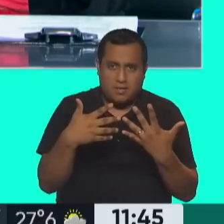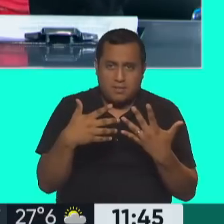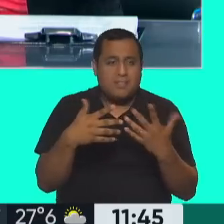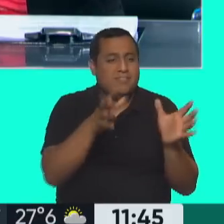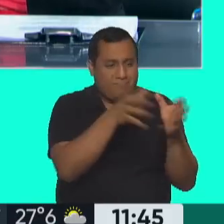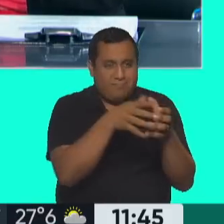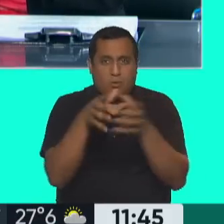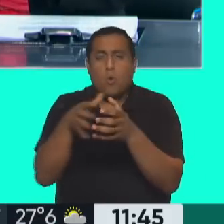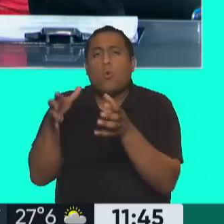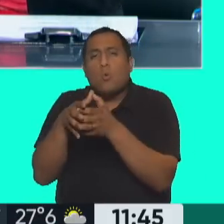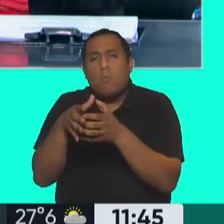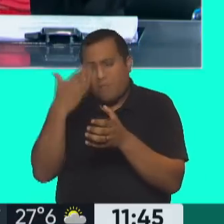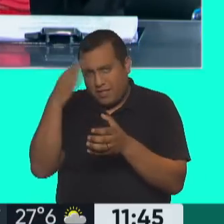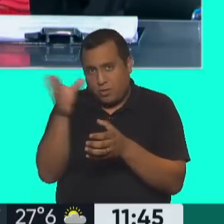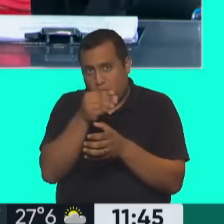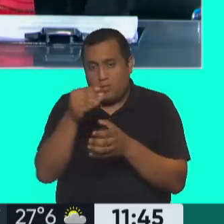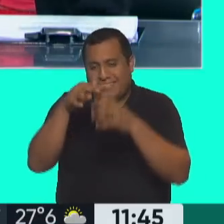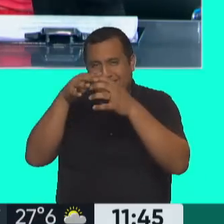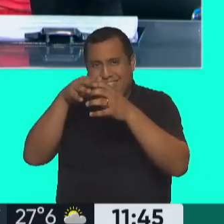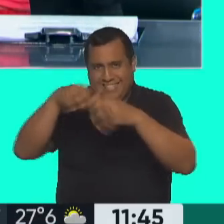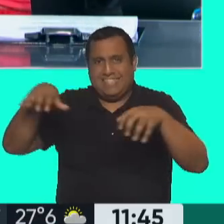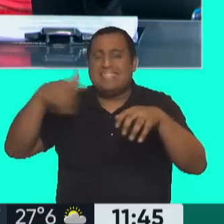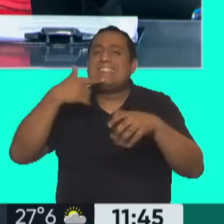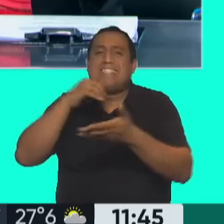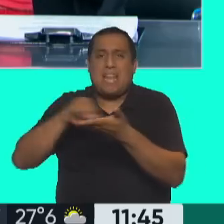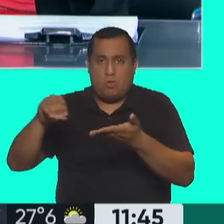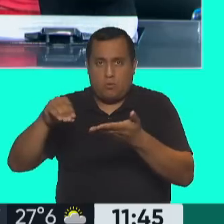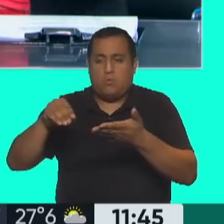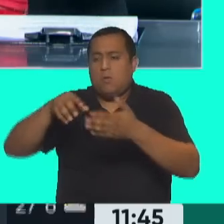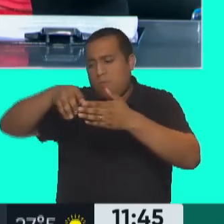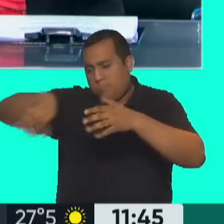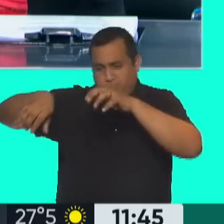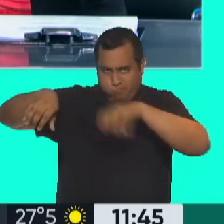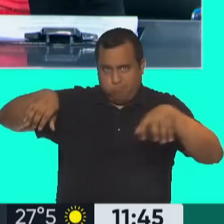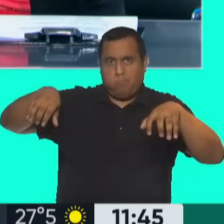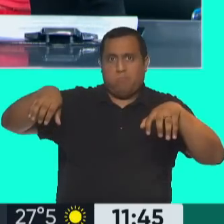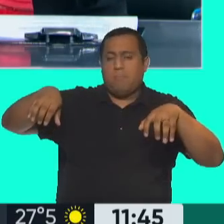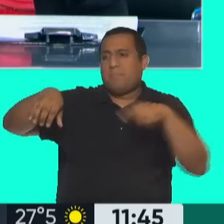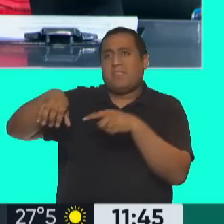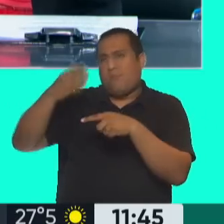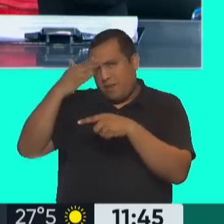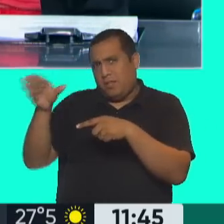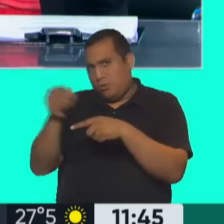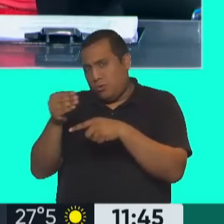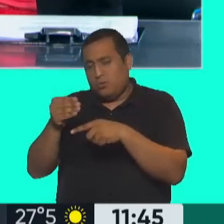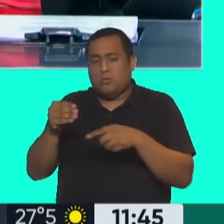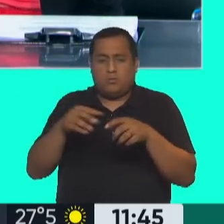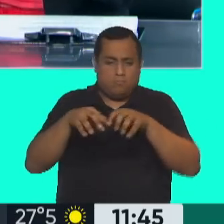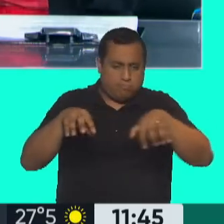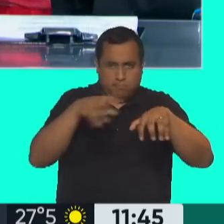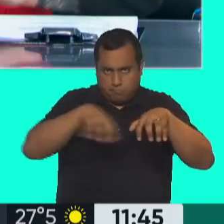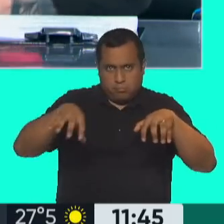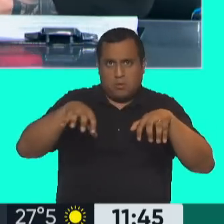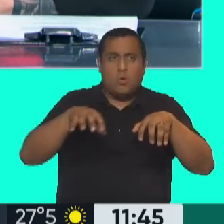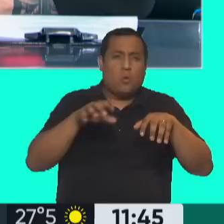bloque del Frente de Todos en el Senado está dividido en dos subbloques. El interbloque sería el Frente de Todos y estos dos subbloques,